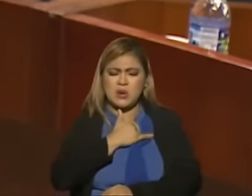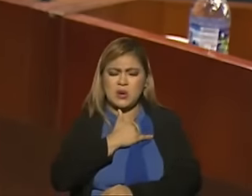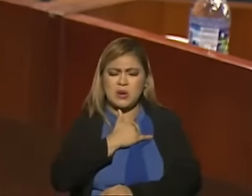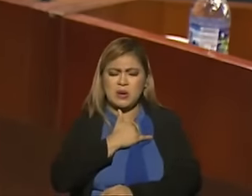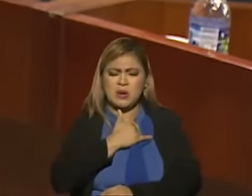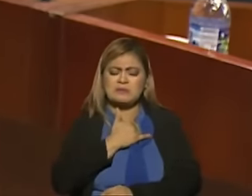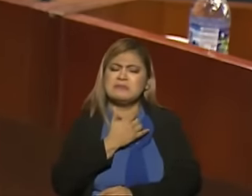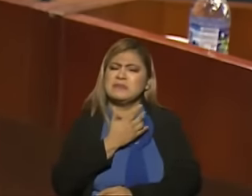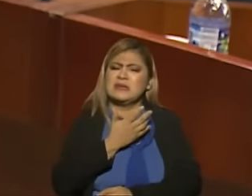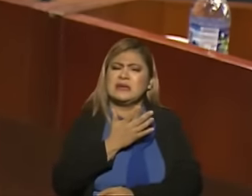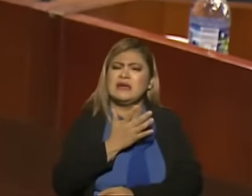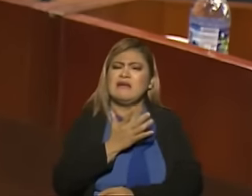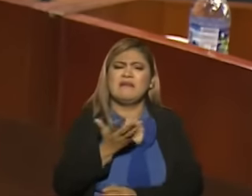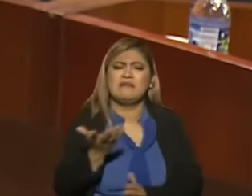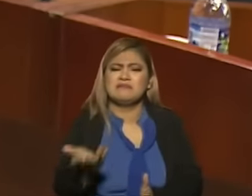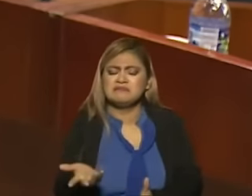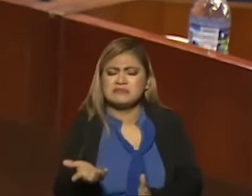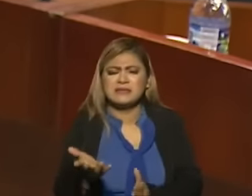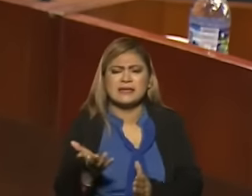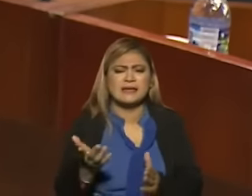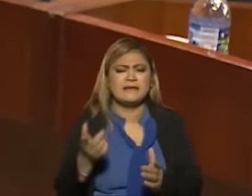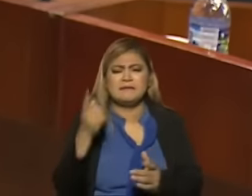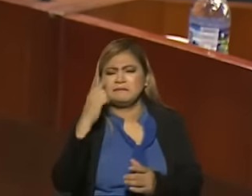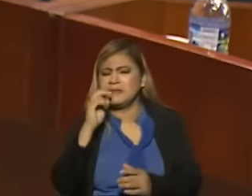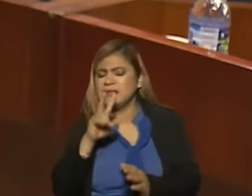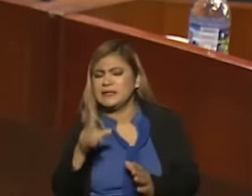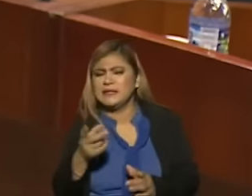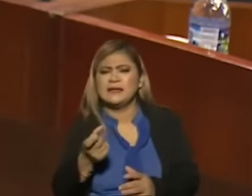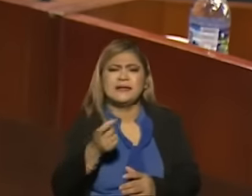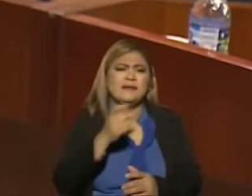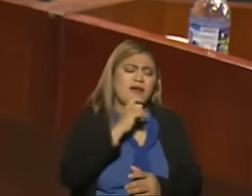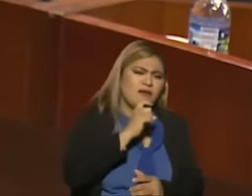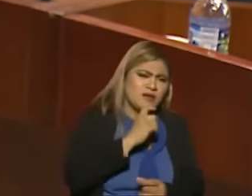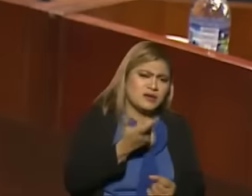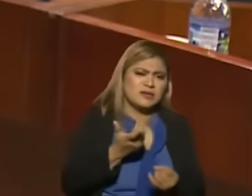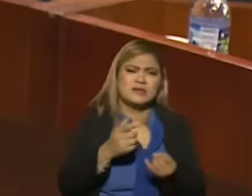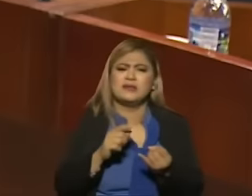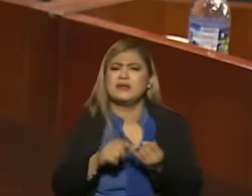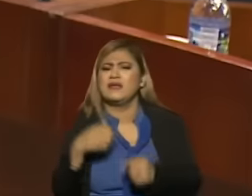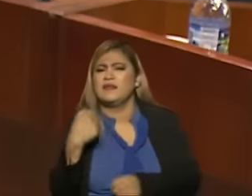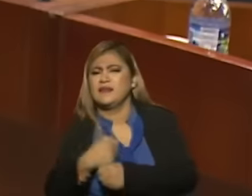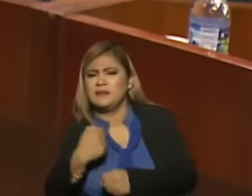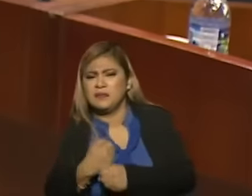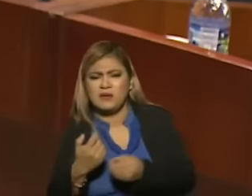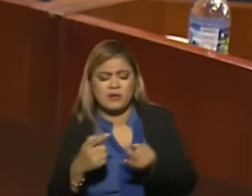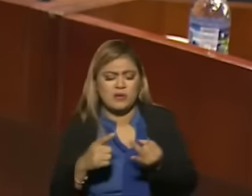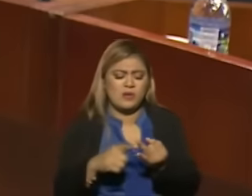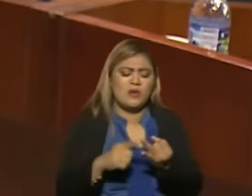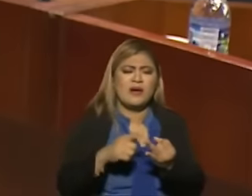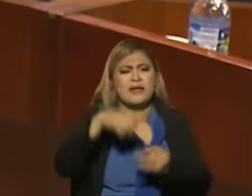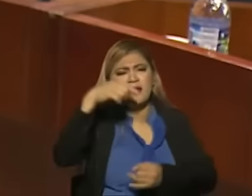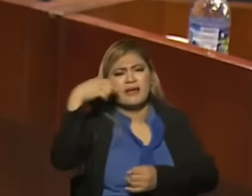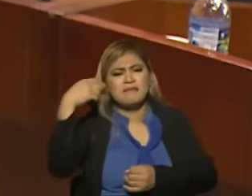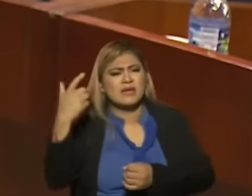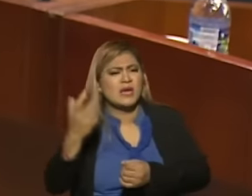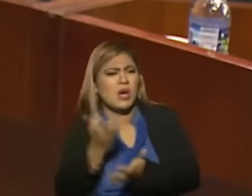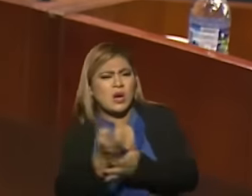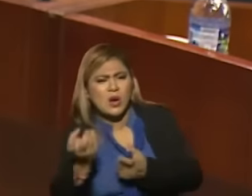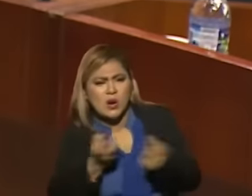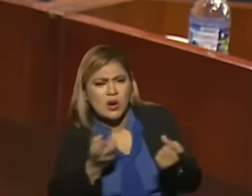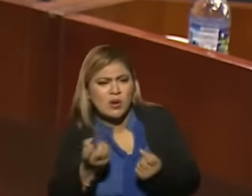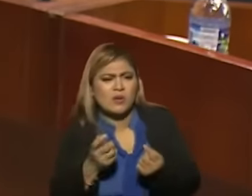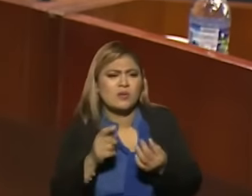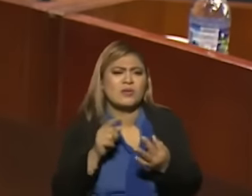innegable, las difíciles condiciones laborales, económicas, sociales, ambientales, que plantean